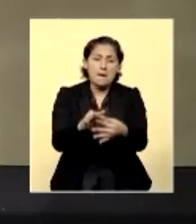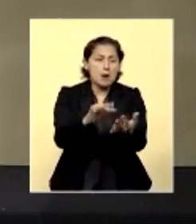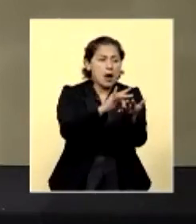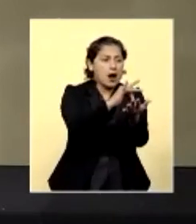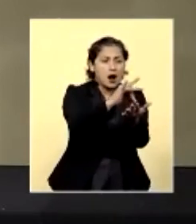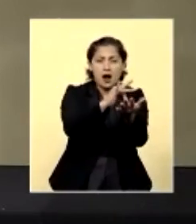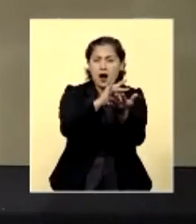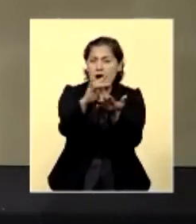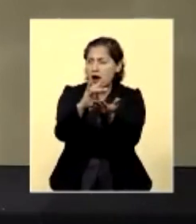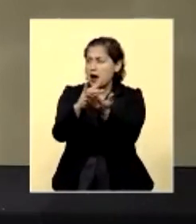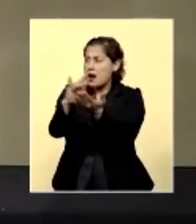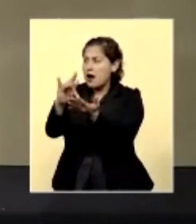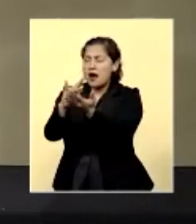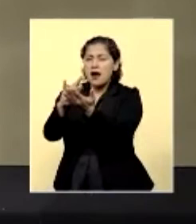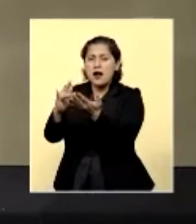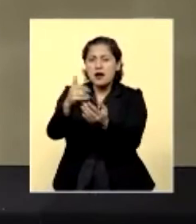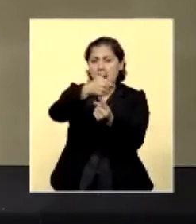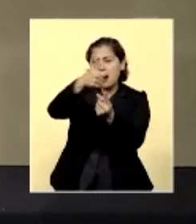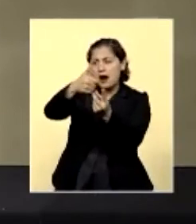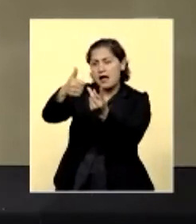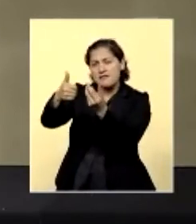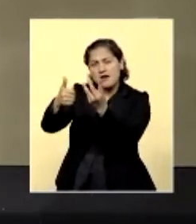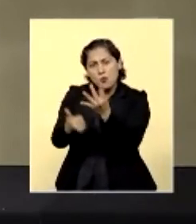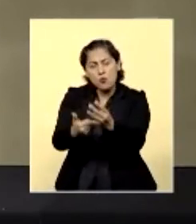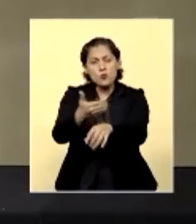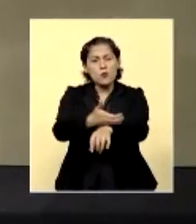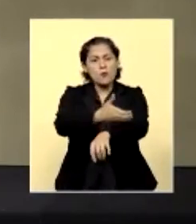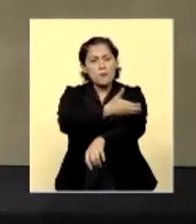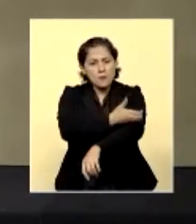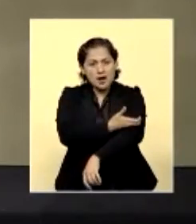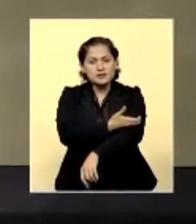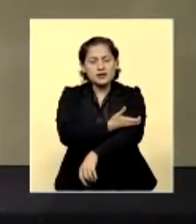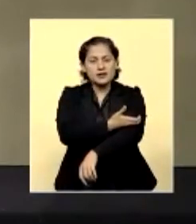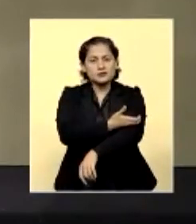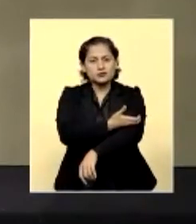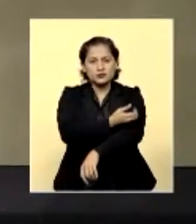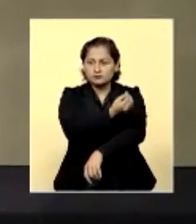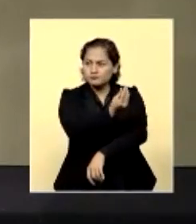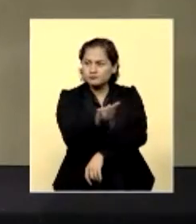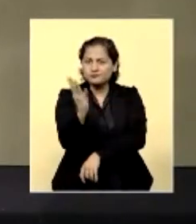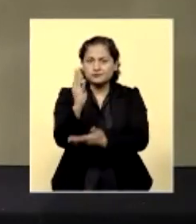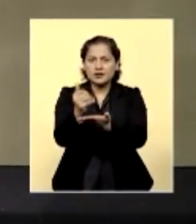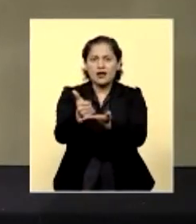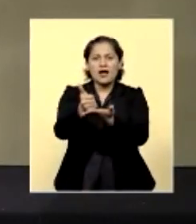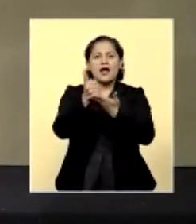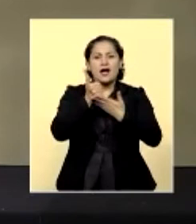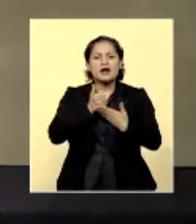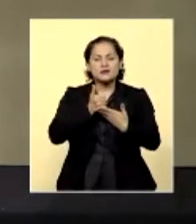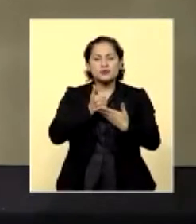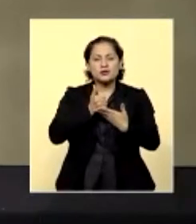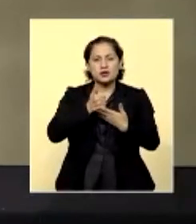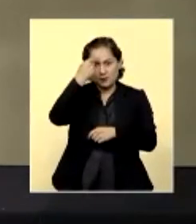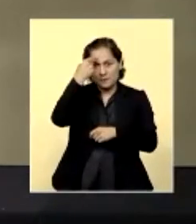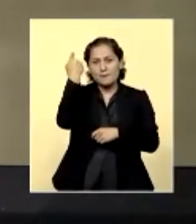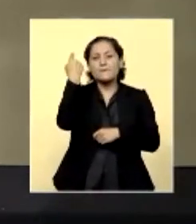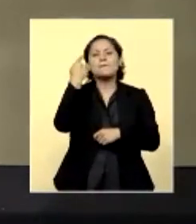individualmente a cada uno de aquellos colegas, cada uno de los compañeros que nos ayudaron na realización